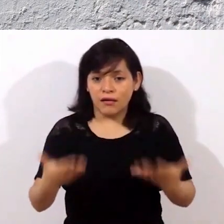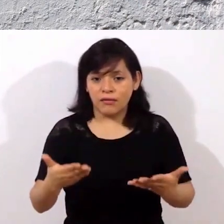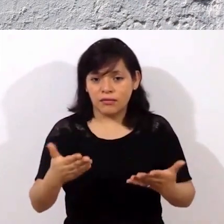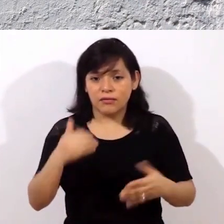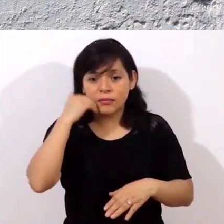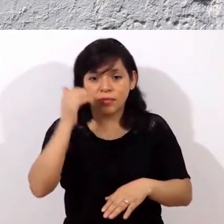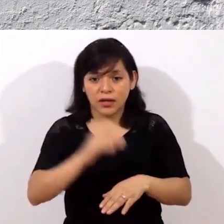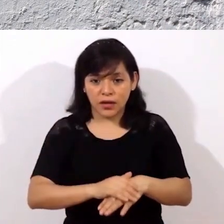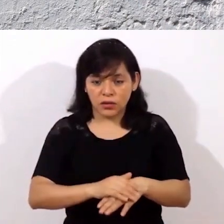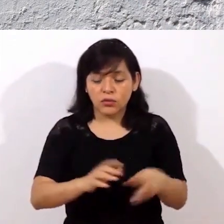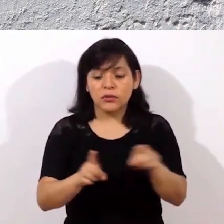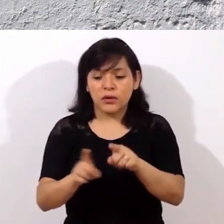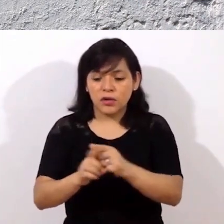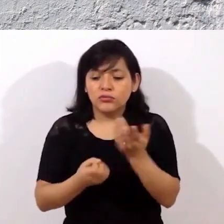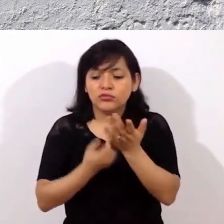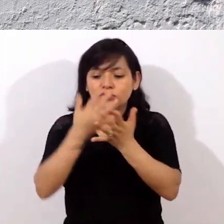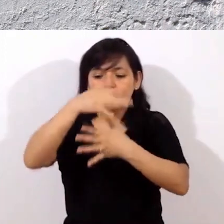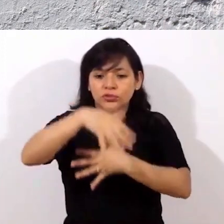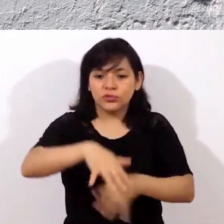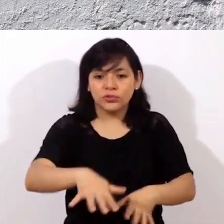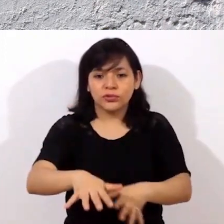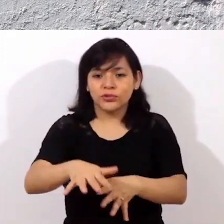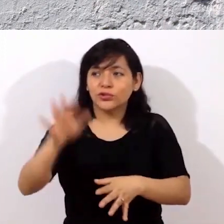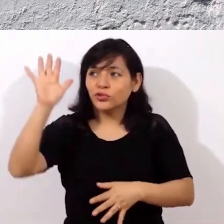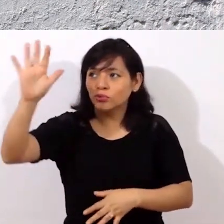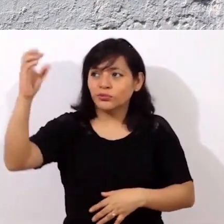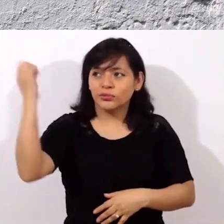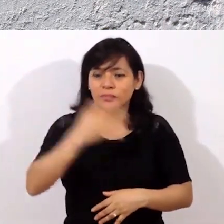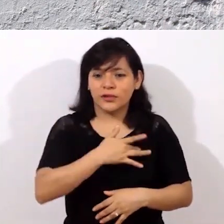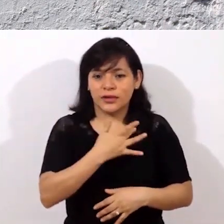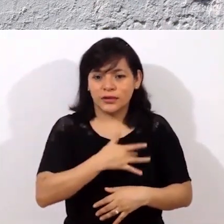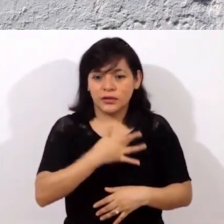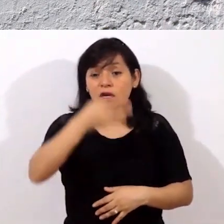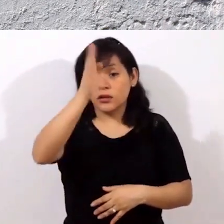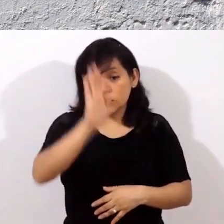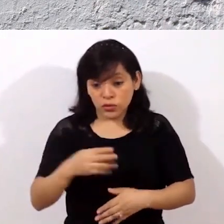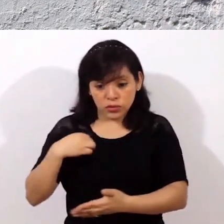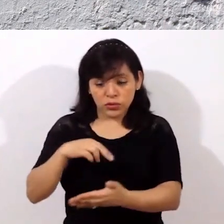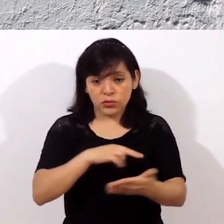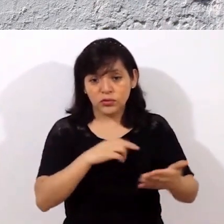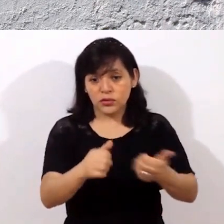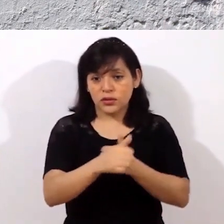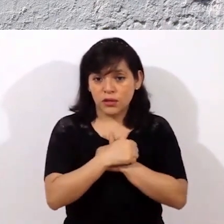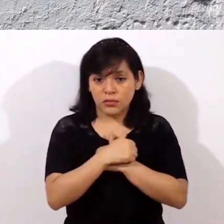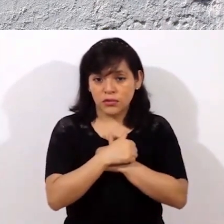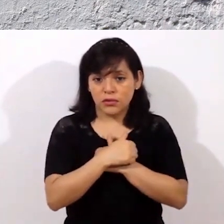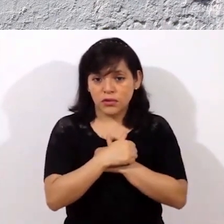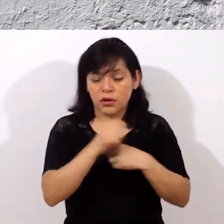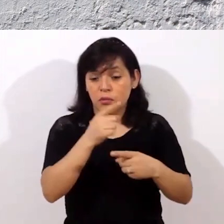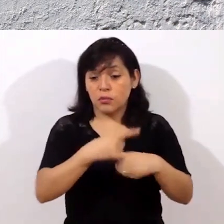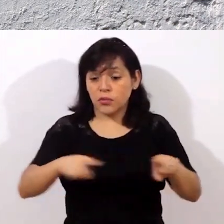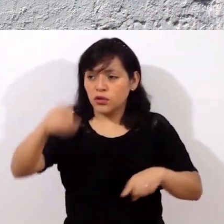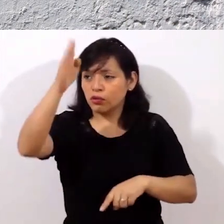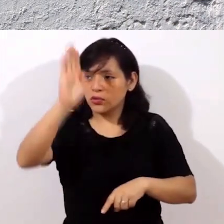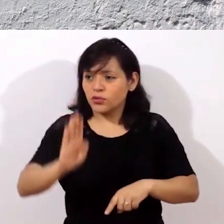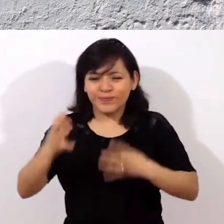de ser lo que somos. Pero Dios no quiere que continuemos siendo los mismos con esas